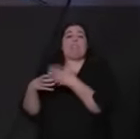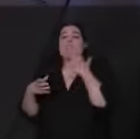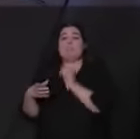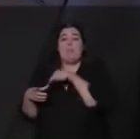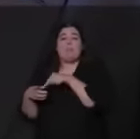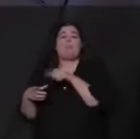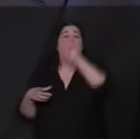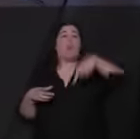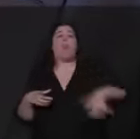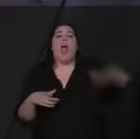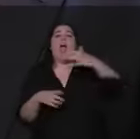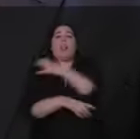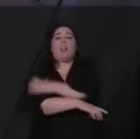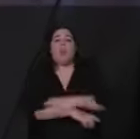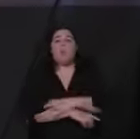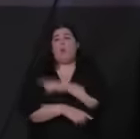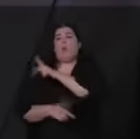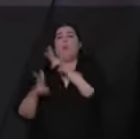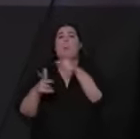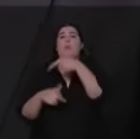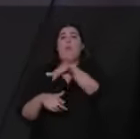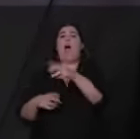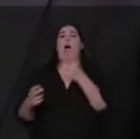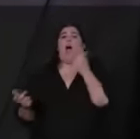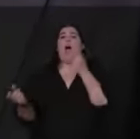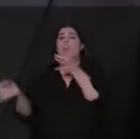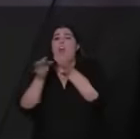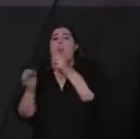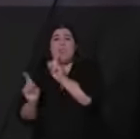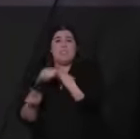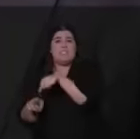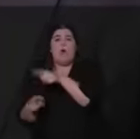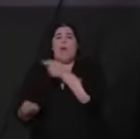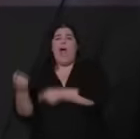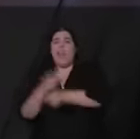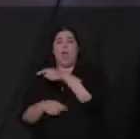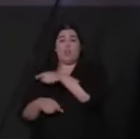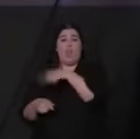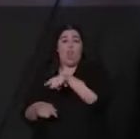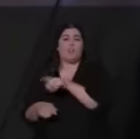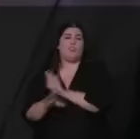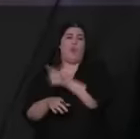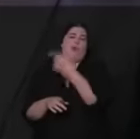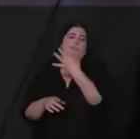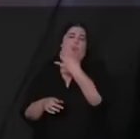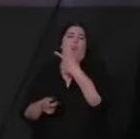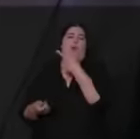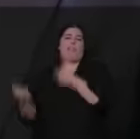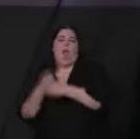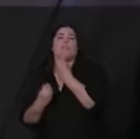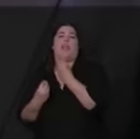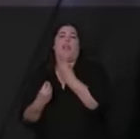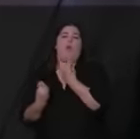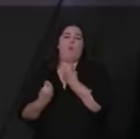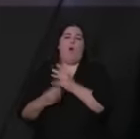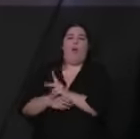los argentinos, cuando vos estás diciendo que te vas a sentar con ellos, te vas a sentar a negociar cómo repartirte la torta entre ellos a